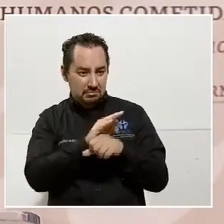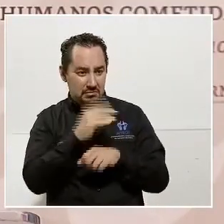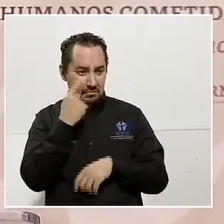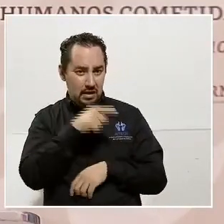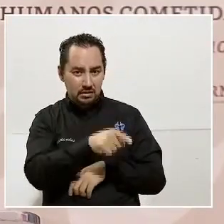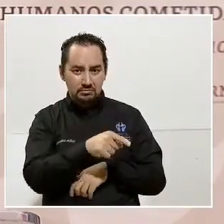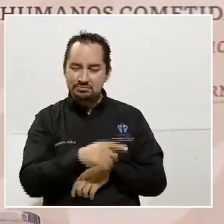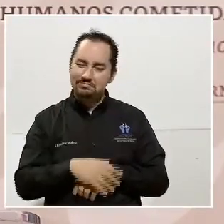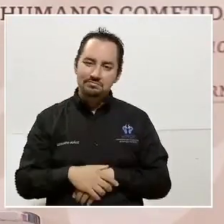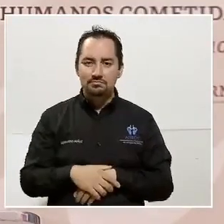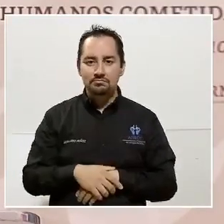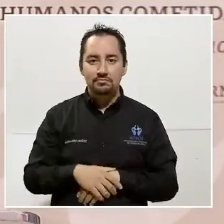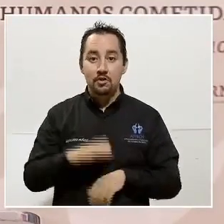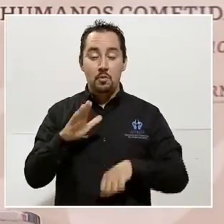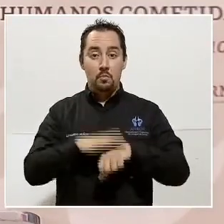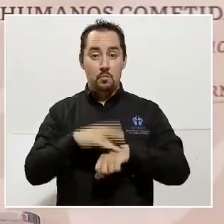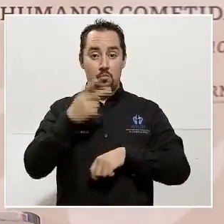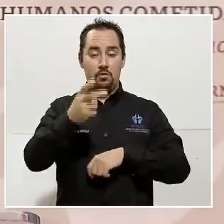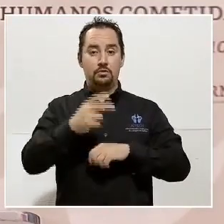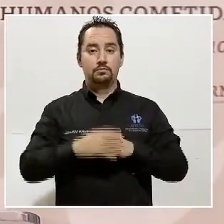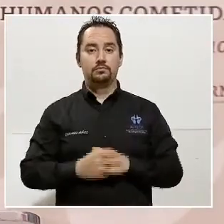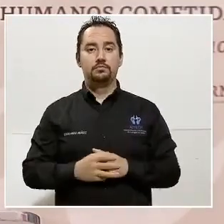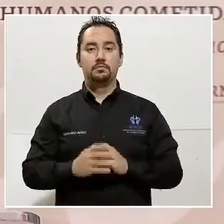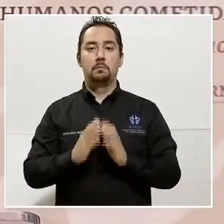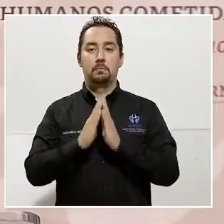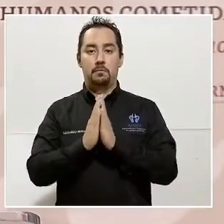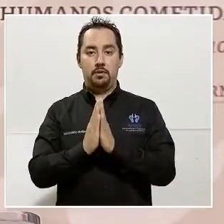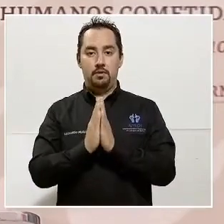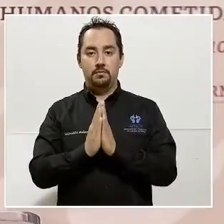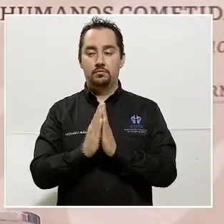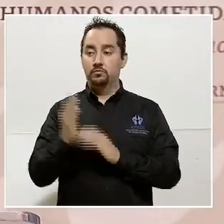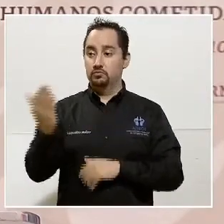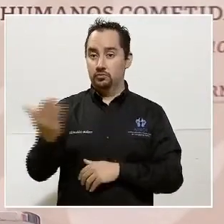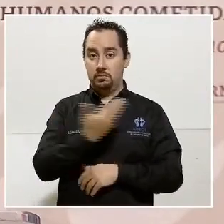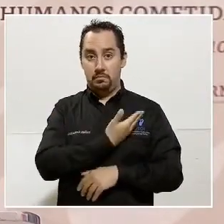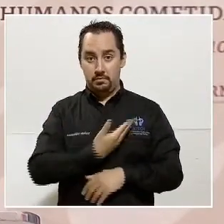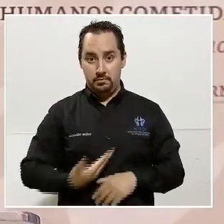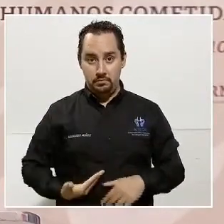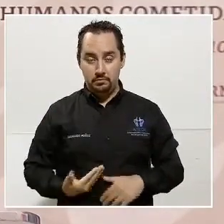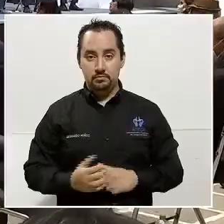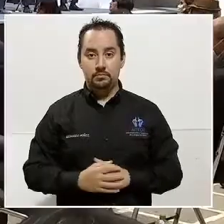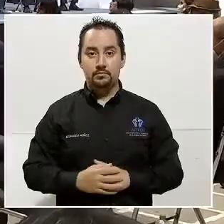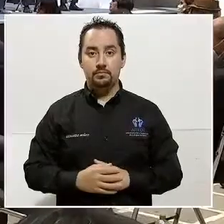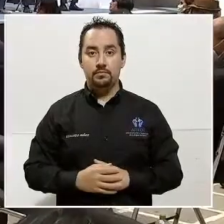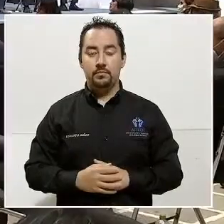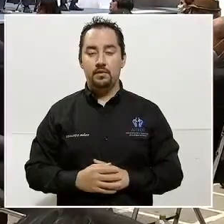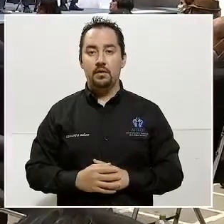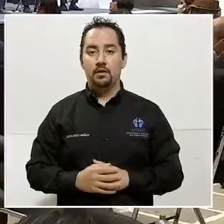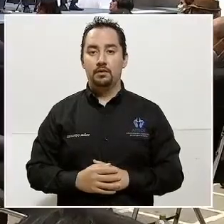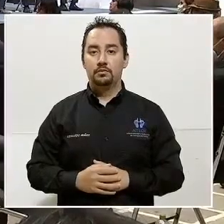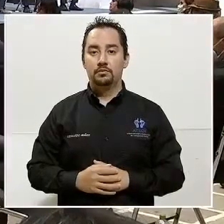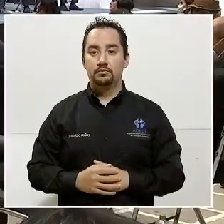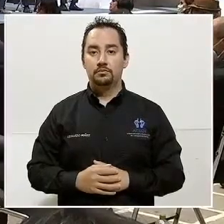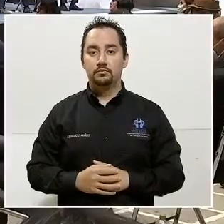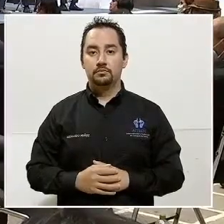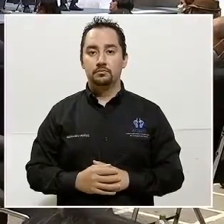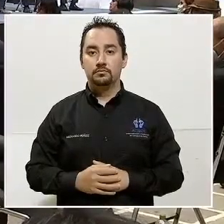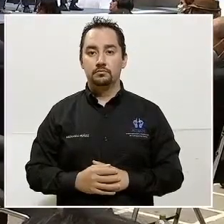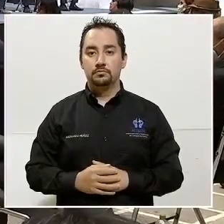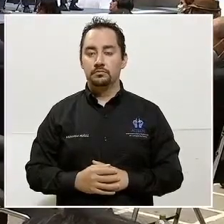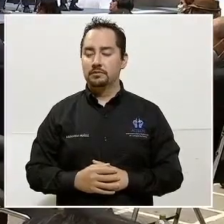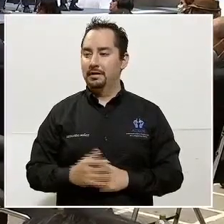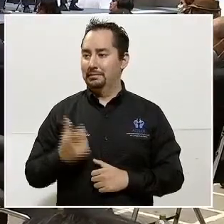familias. Por ello, le solicitamos al señor presidente que se proporcione todo